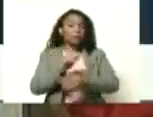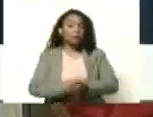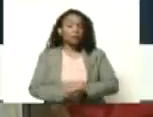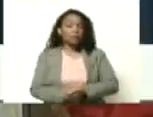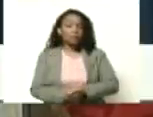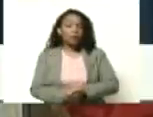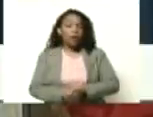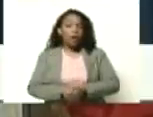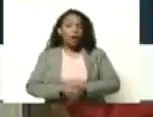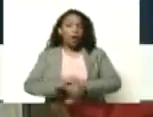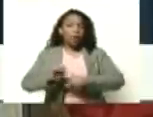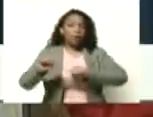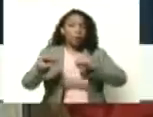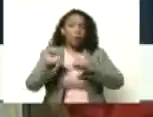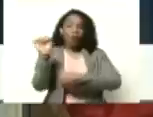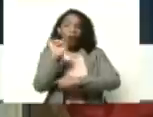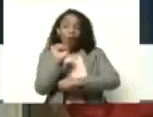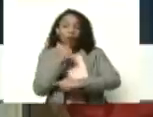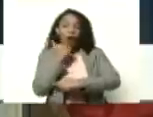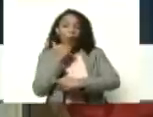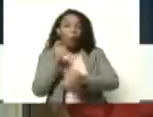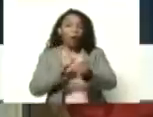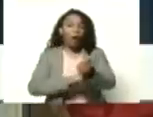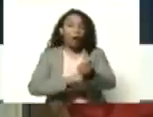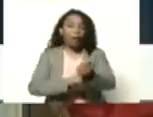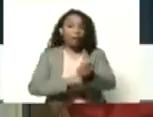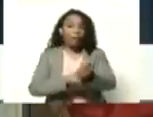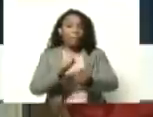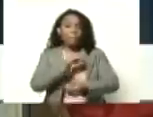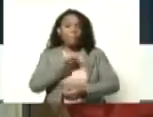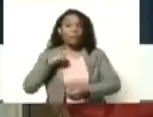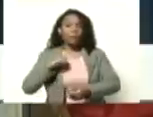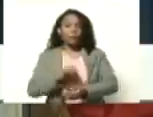móviles que pudieran tener un carácter personal